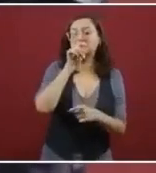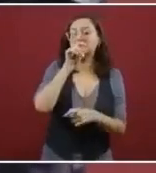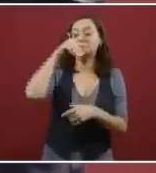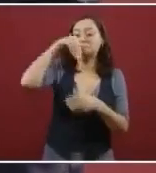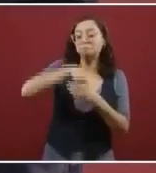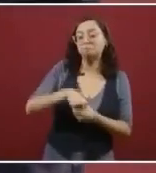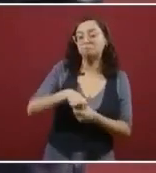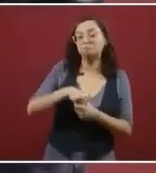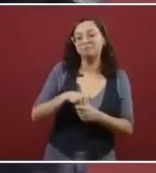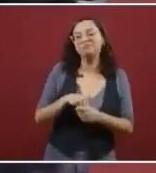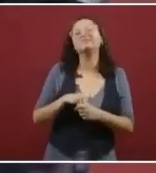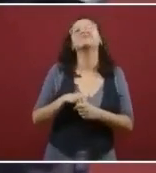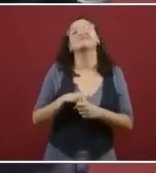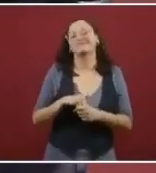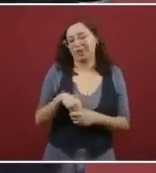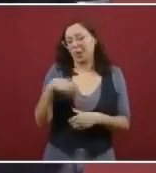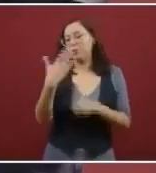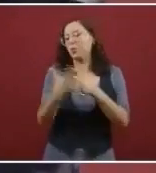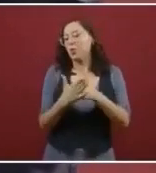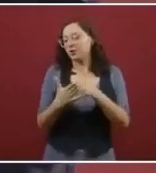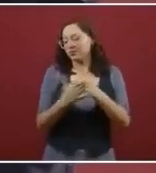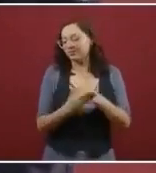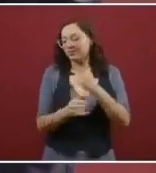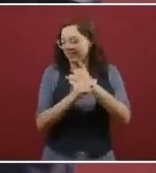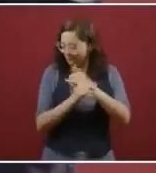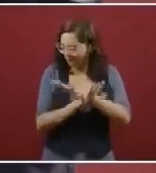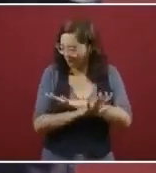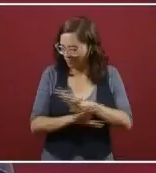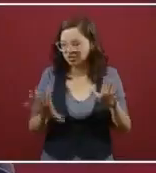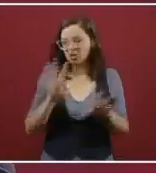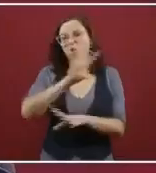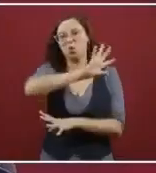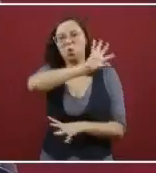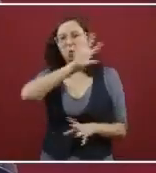la información porque se las voy a dar a conocer.